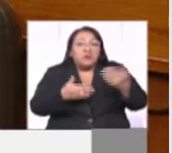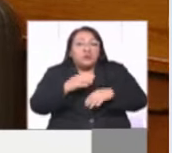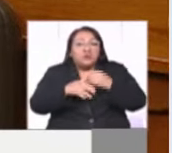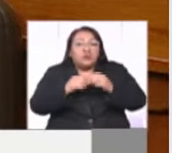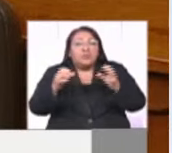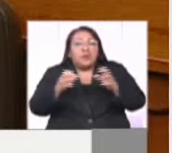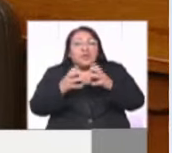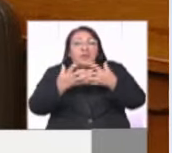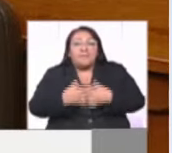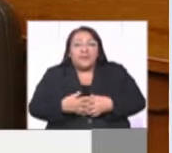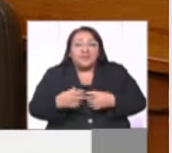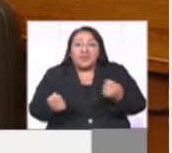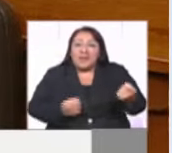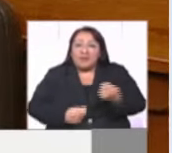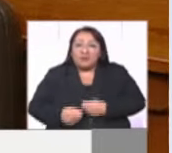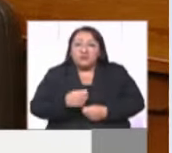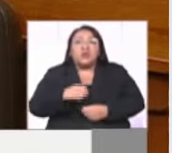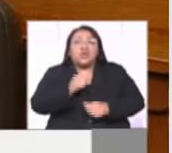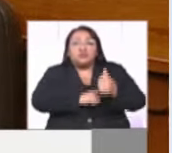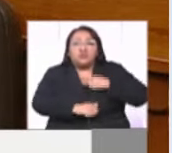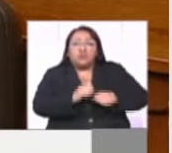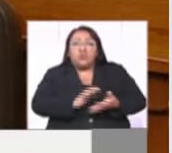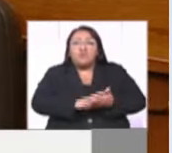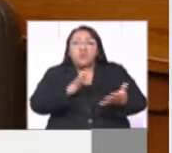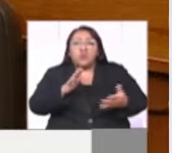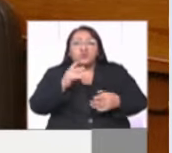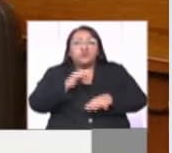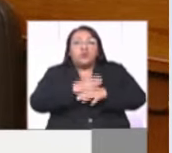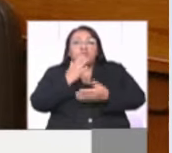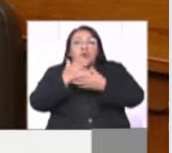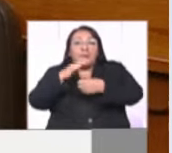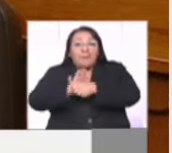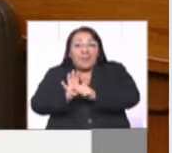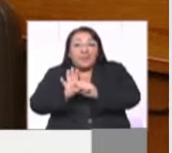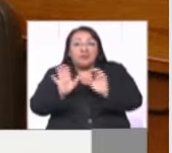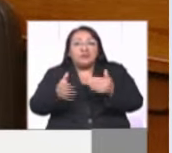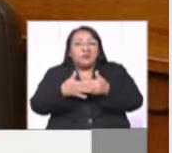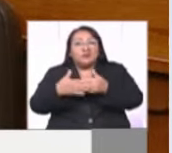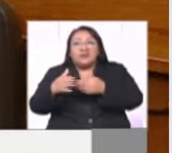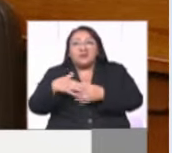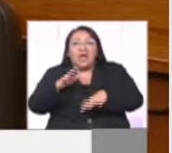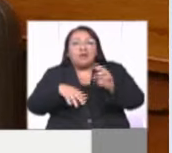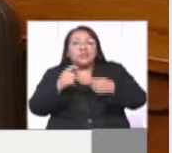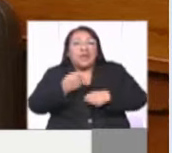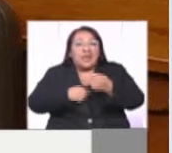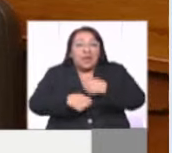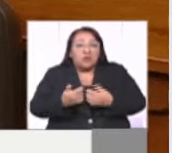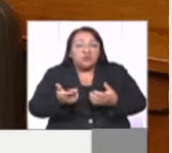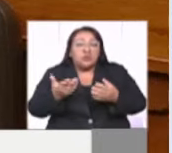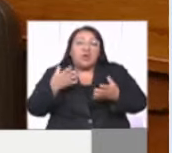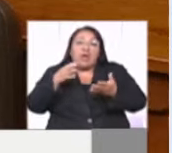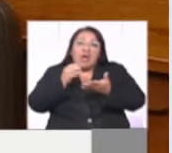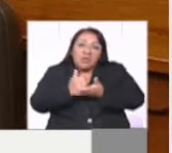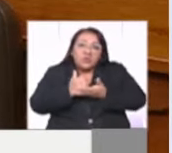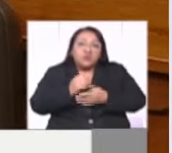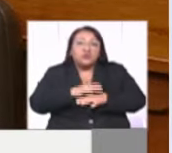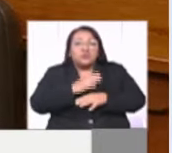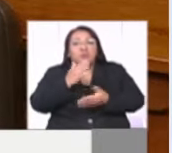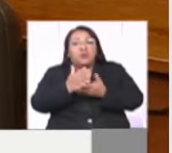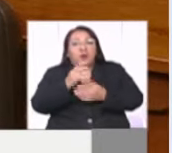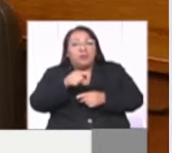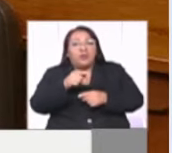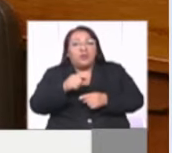la micro, pequeña y mediana empresa que han sufrido el duro golpe de la crisis económica y de los embates de la